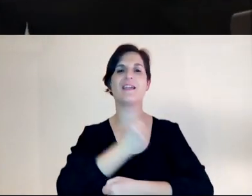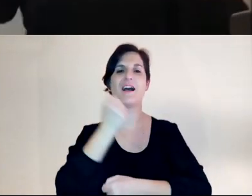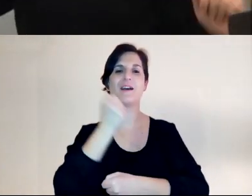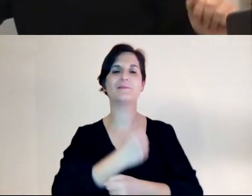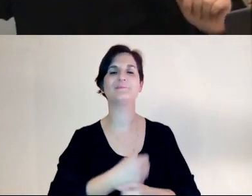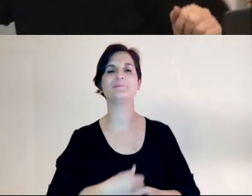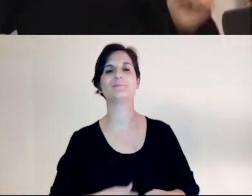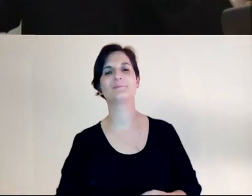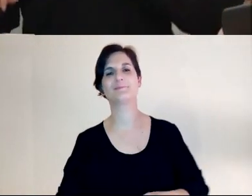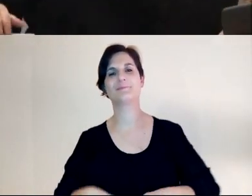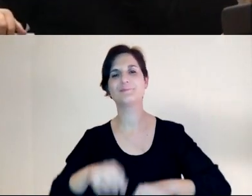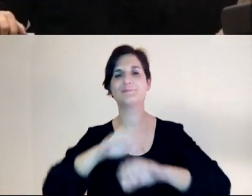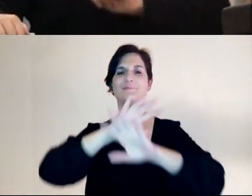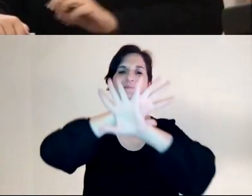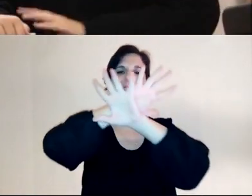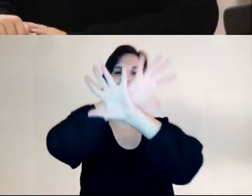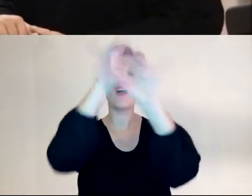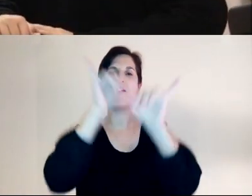¡Feliz Navidad!